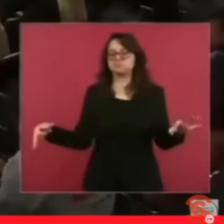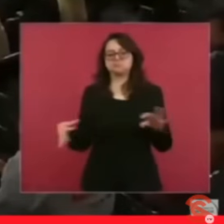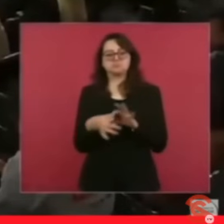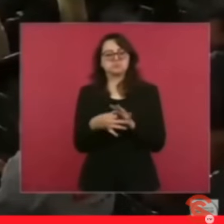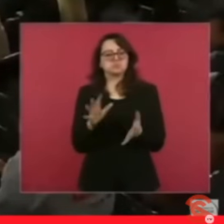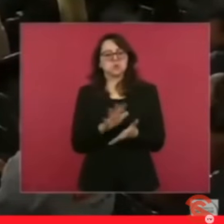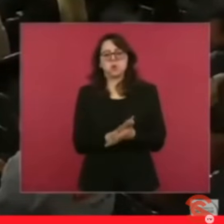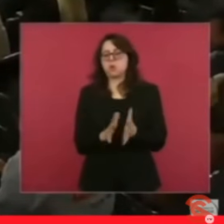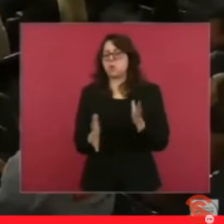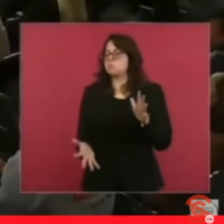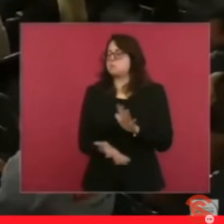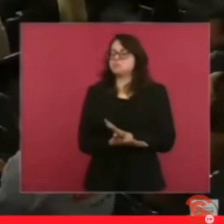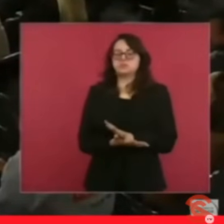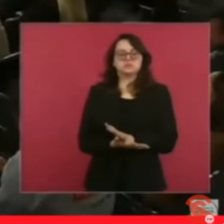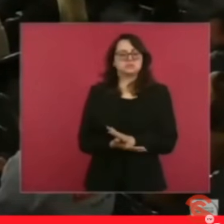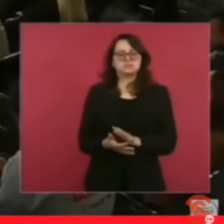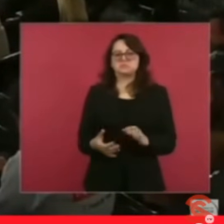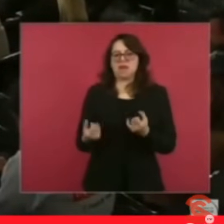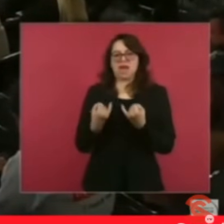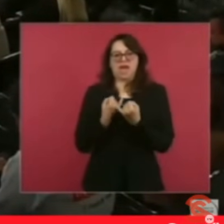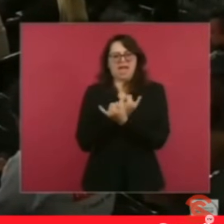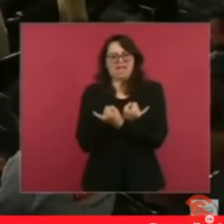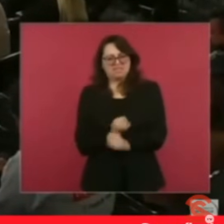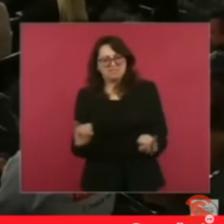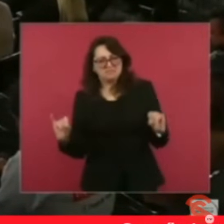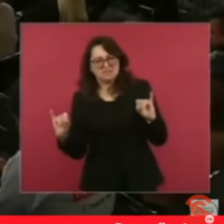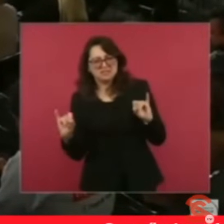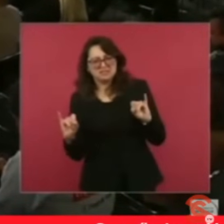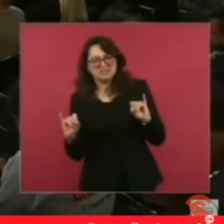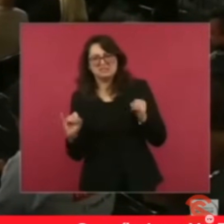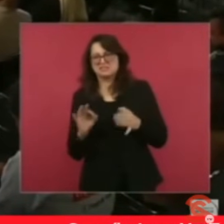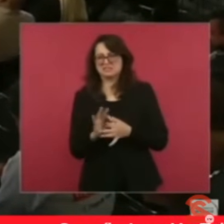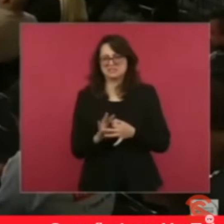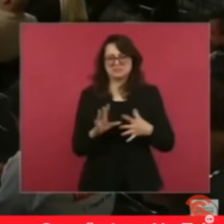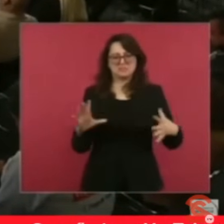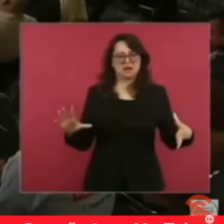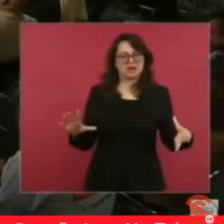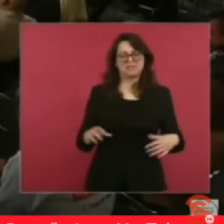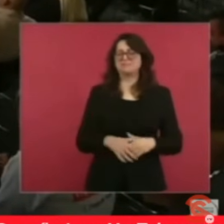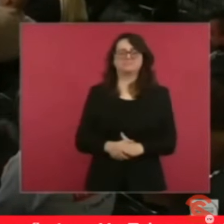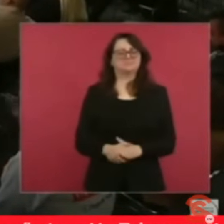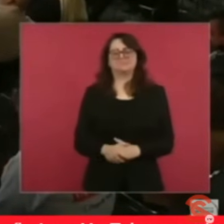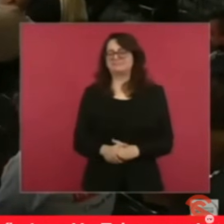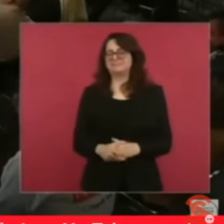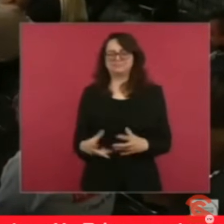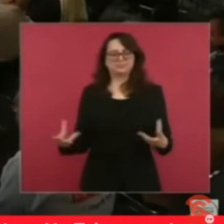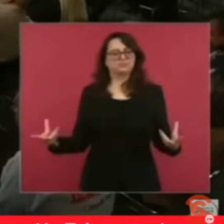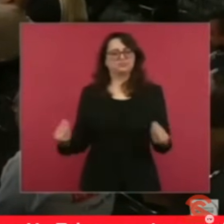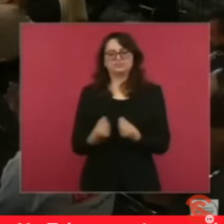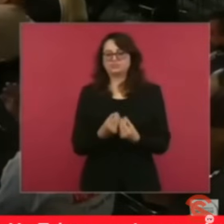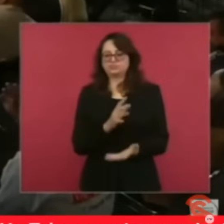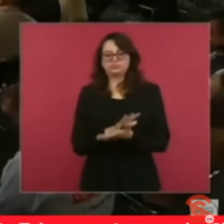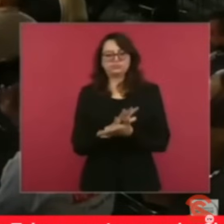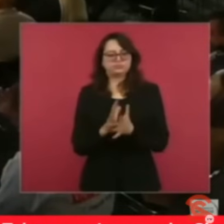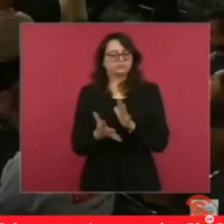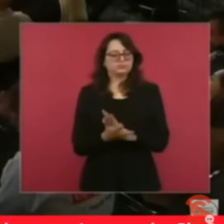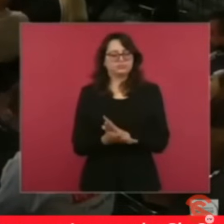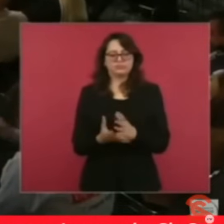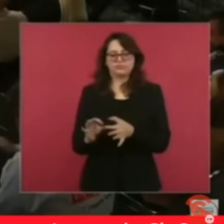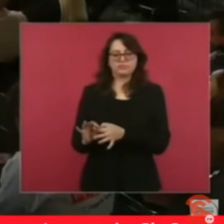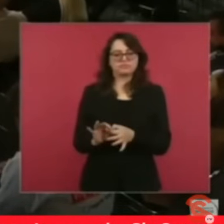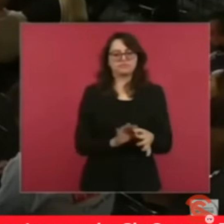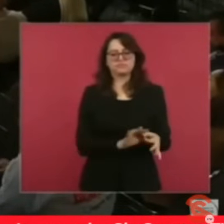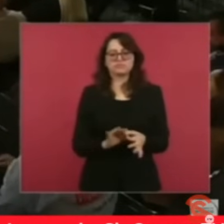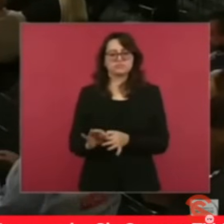Los defienden. ¿Eh? ¿Por qué no? No he visto, ¿eh? A